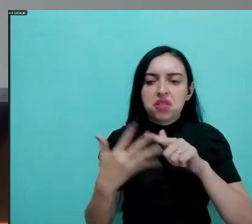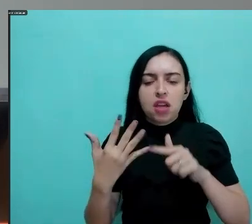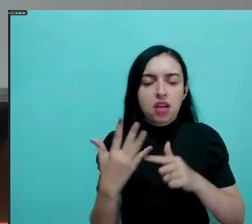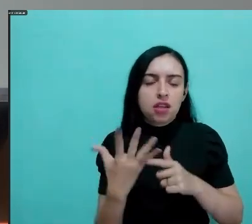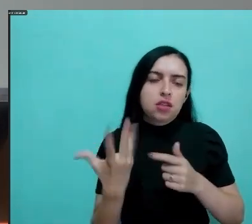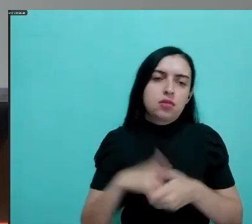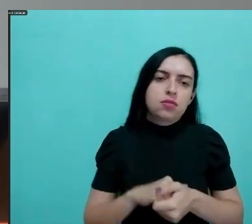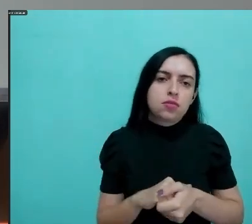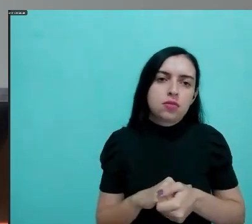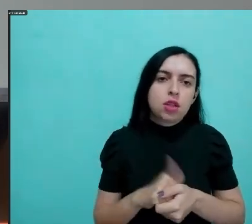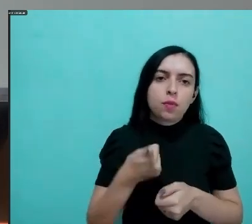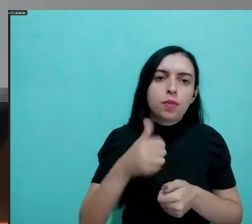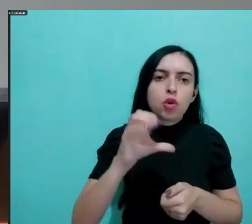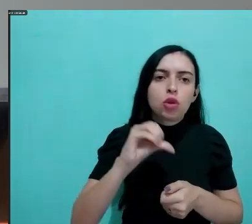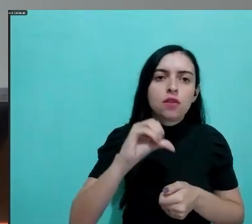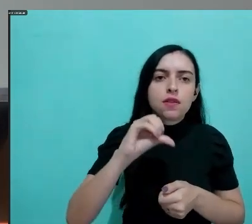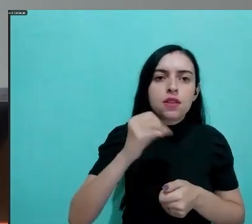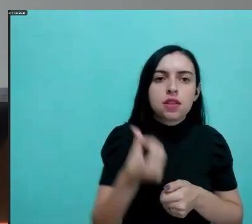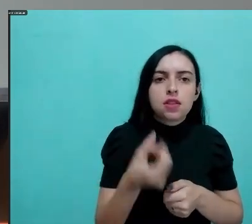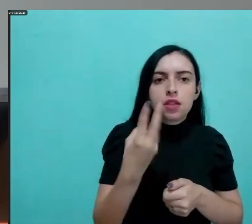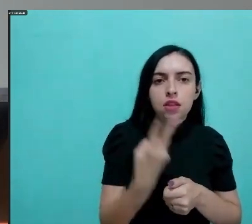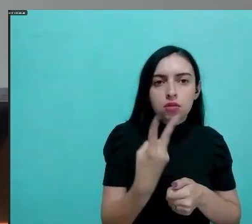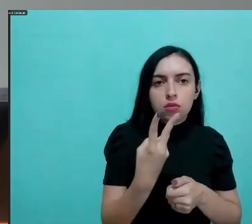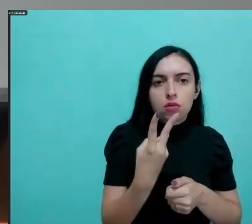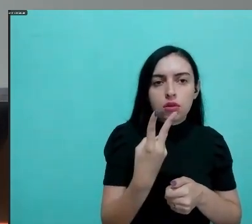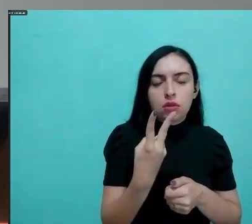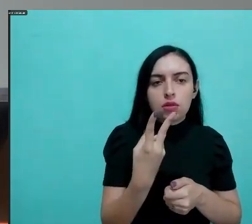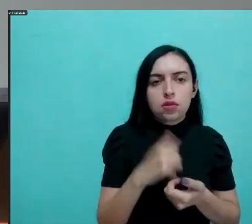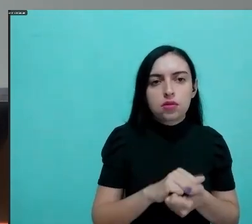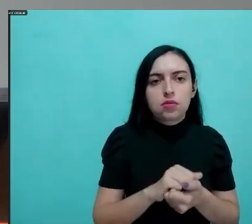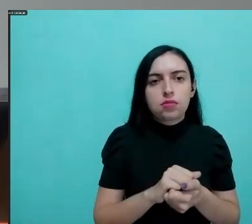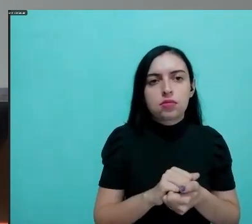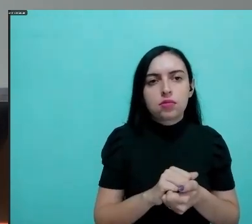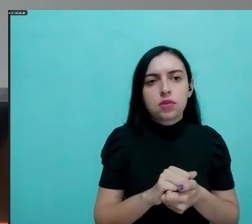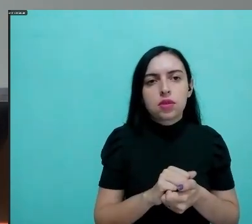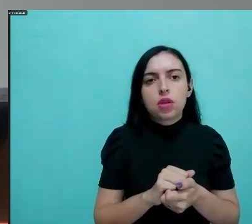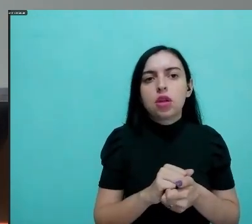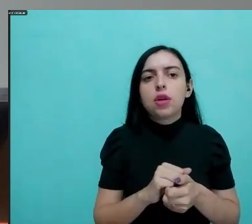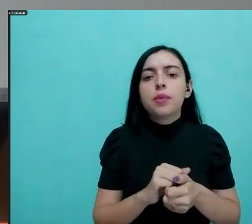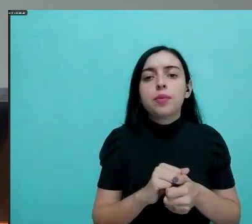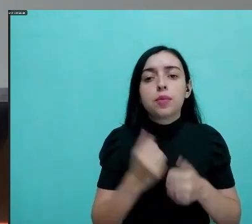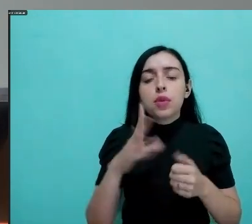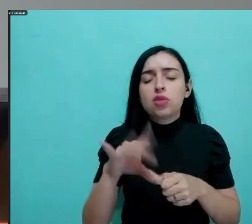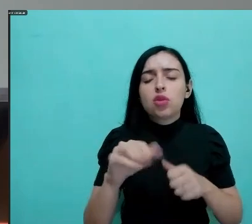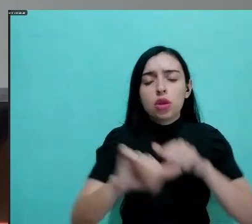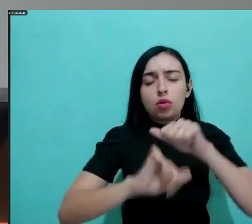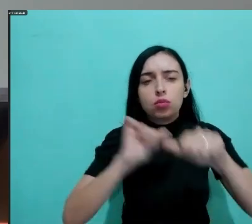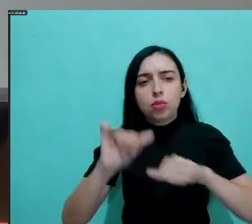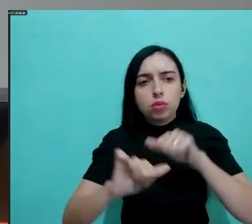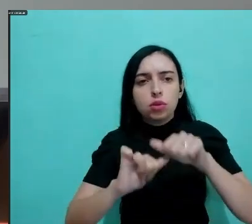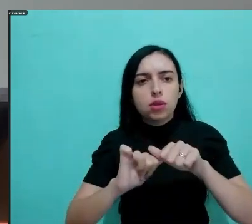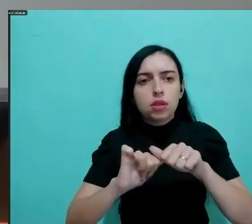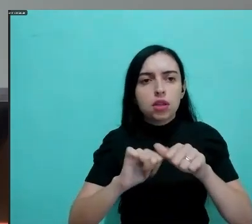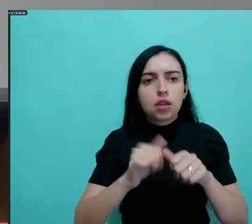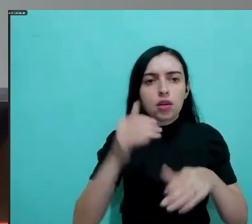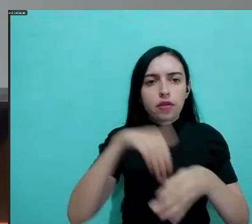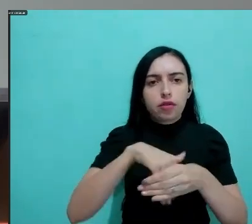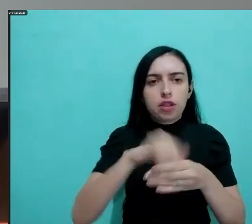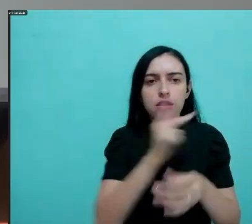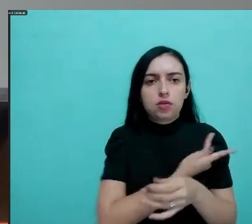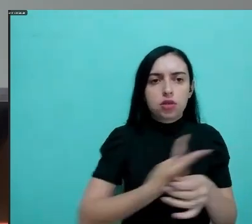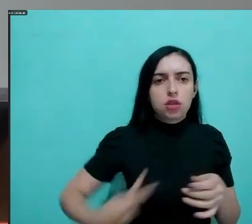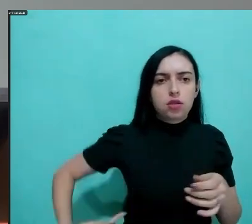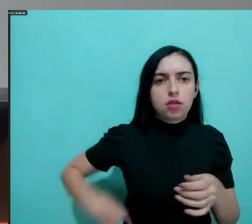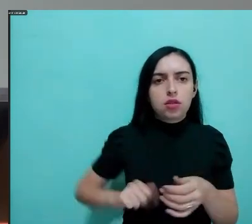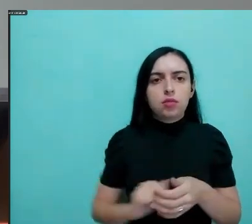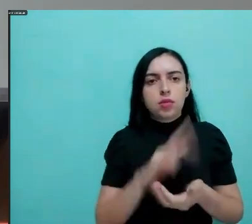En 1962, De Gaulle decidió cambiar la procedura de elección del presidente de la